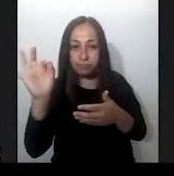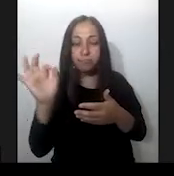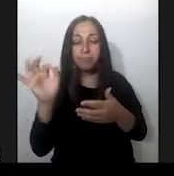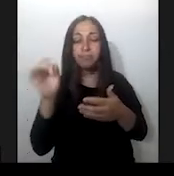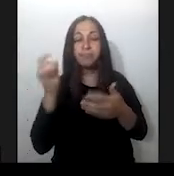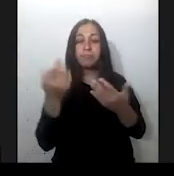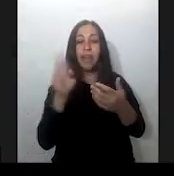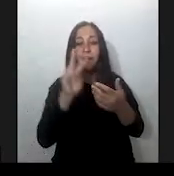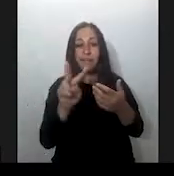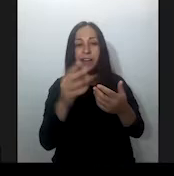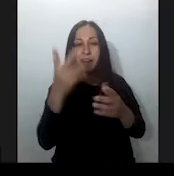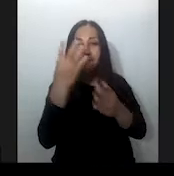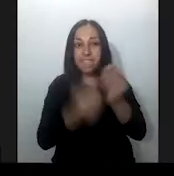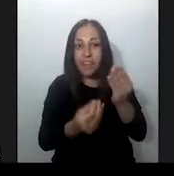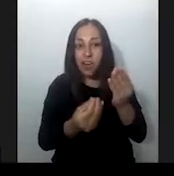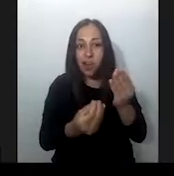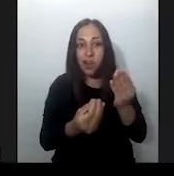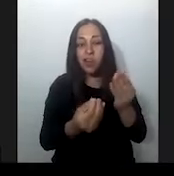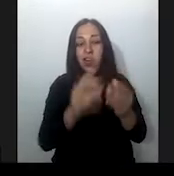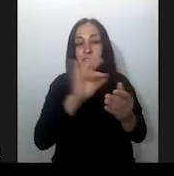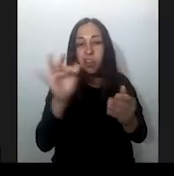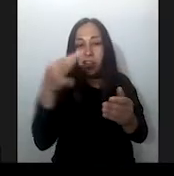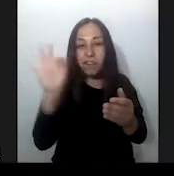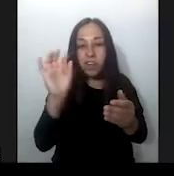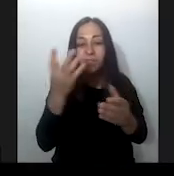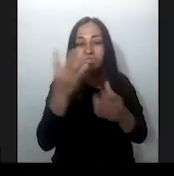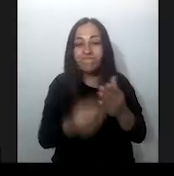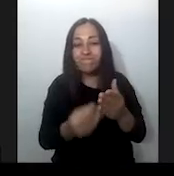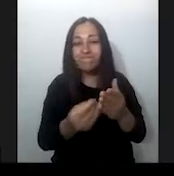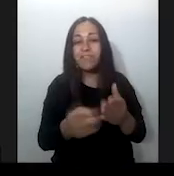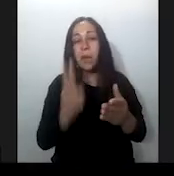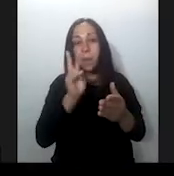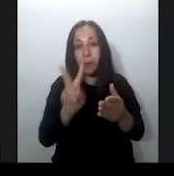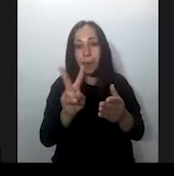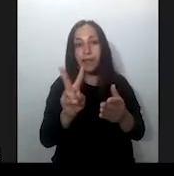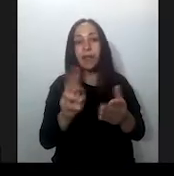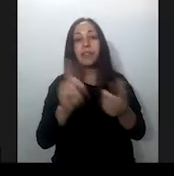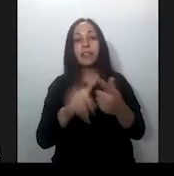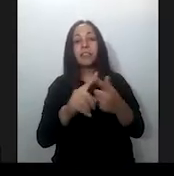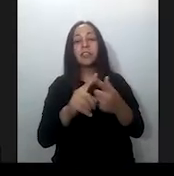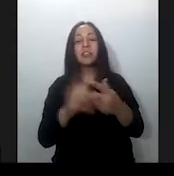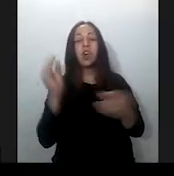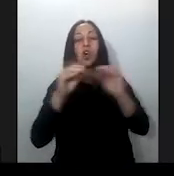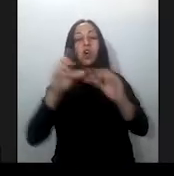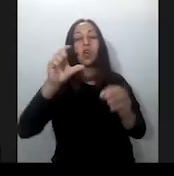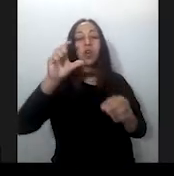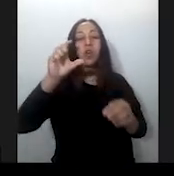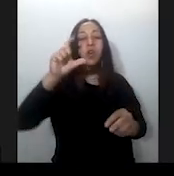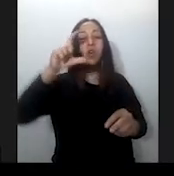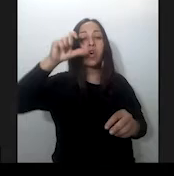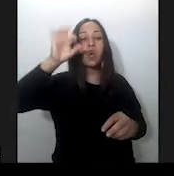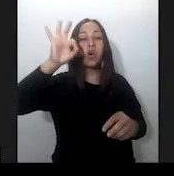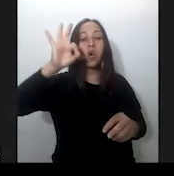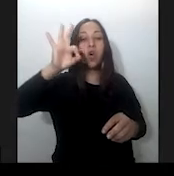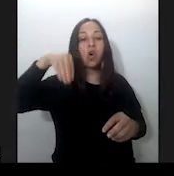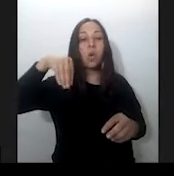para ver si tenemos algún error, ¿no? Ortográfico, cuestiones de vistas, todo lo que es la sección de complementos, ¿sí? En este